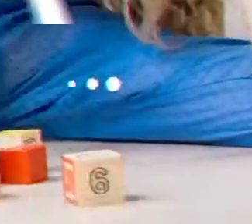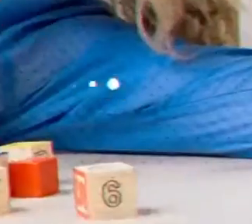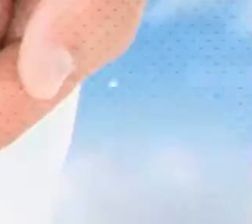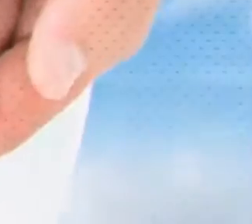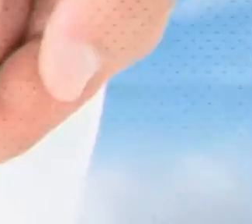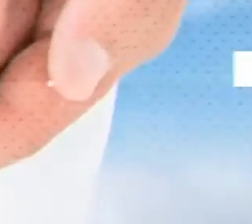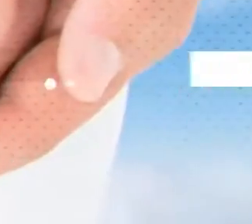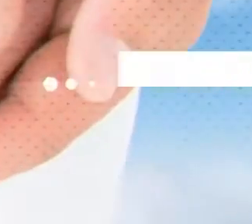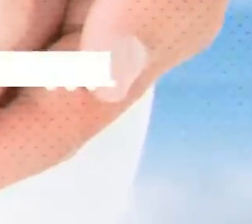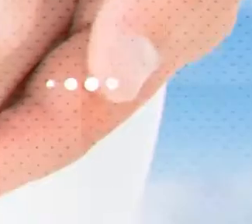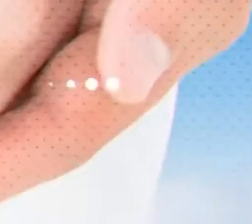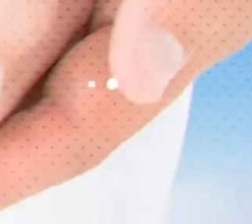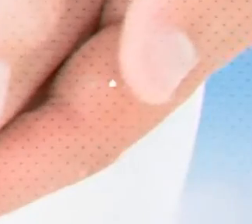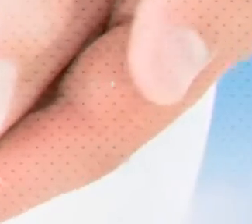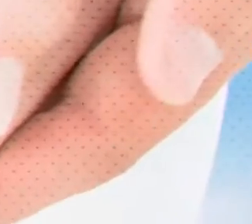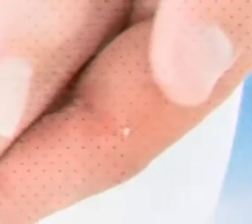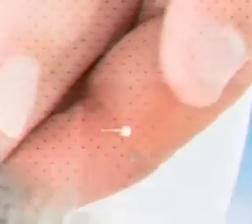bien